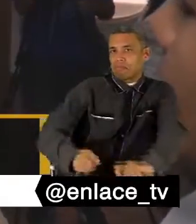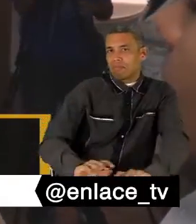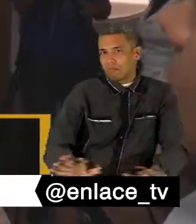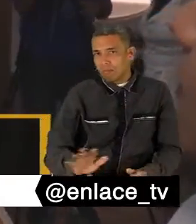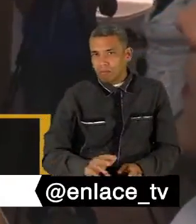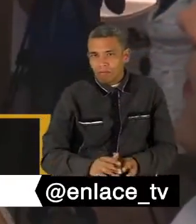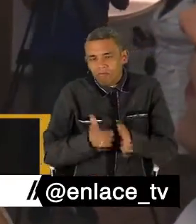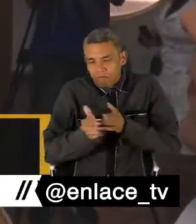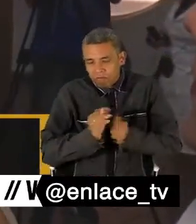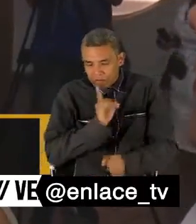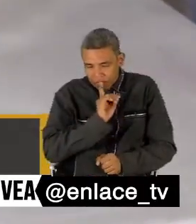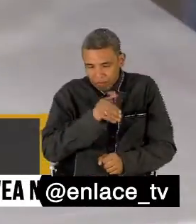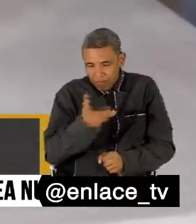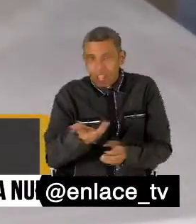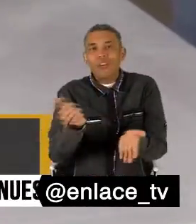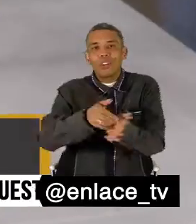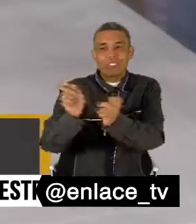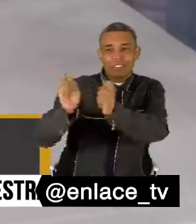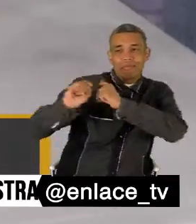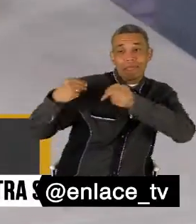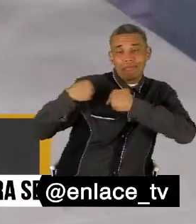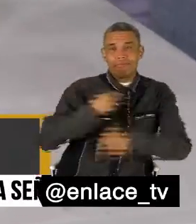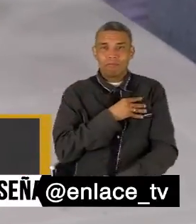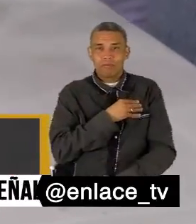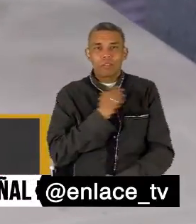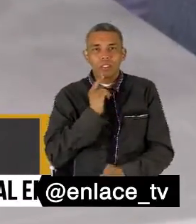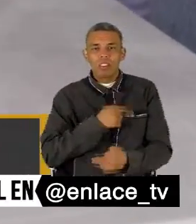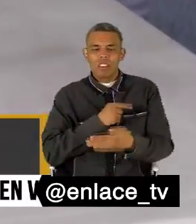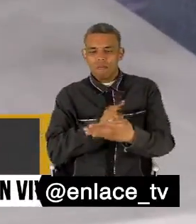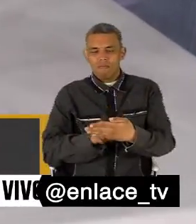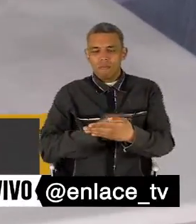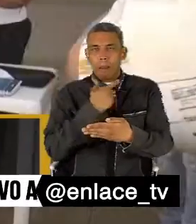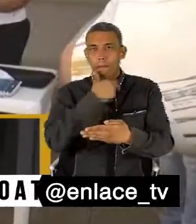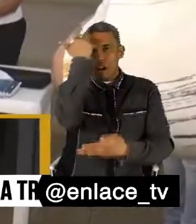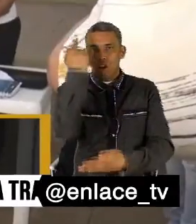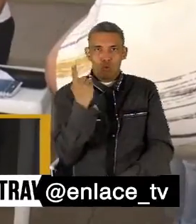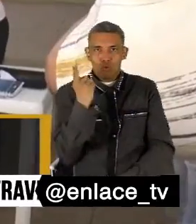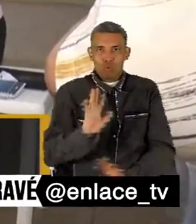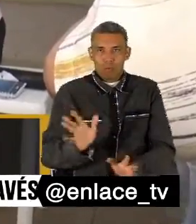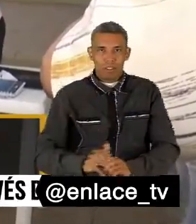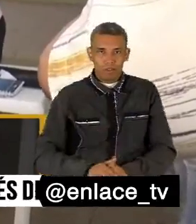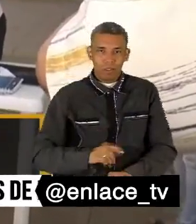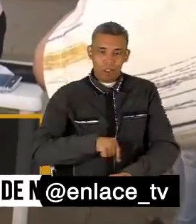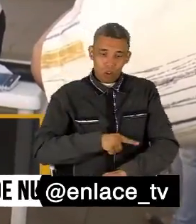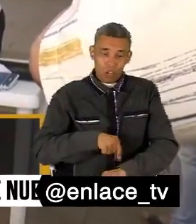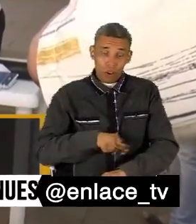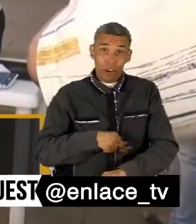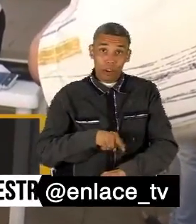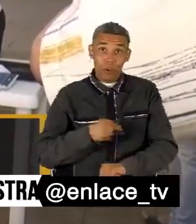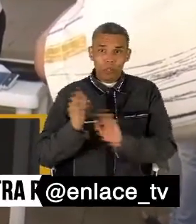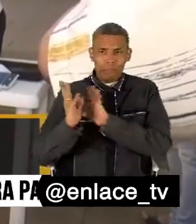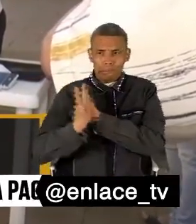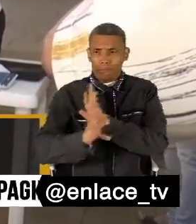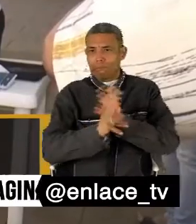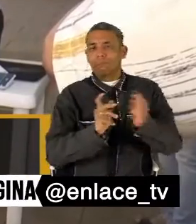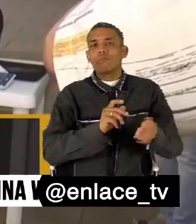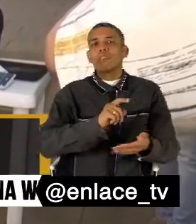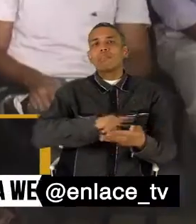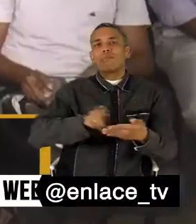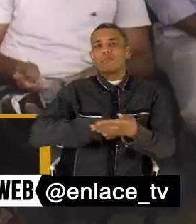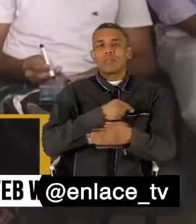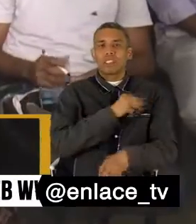para representar el sector. Un solo voto en blanco se registró durante la jornada que se cumplió por 8 horas continuas, de 8 de la mañana a 4 de la